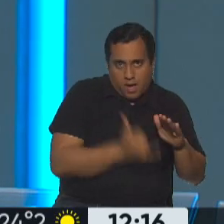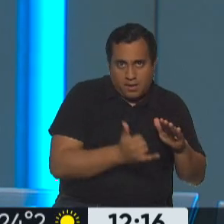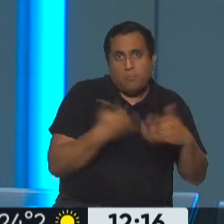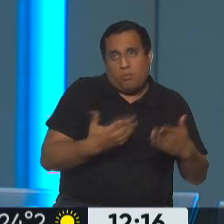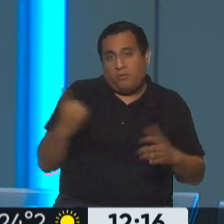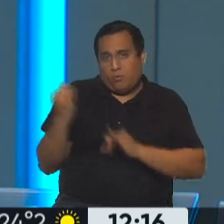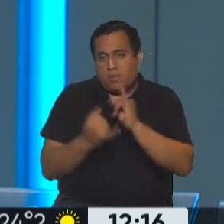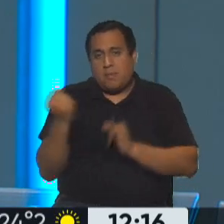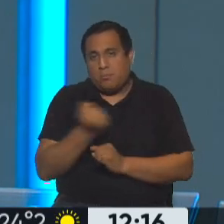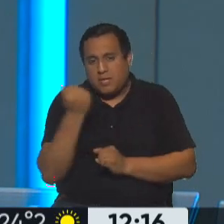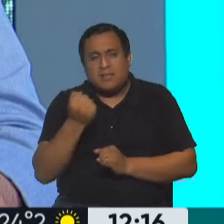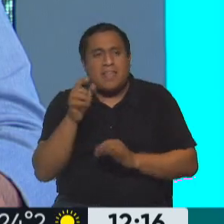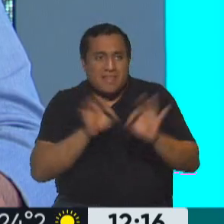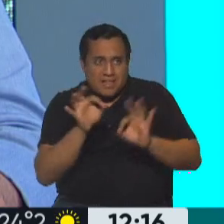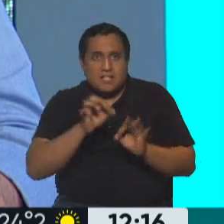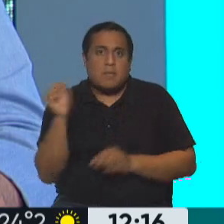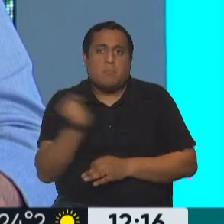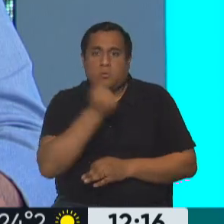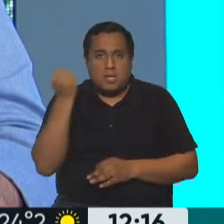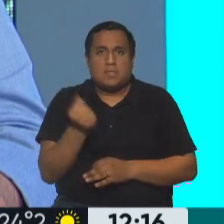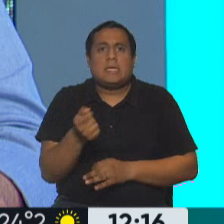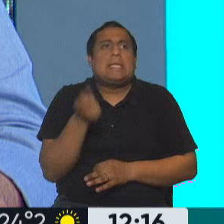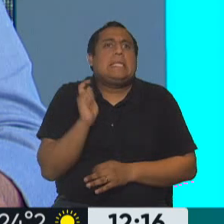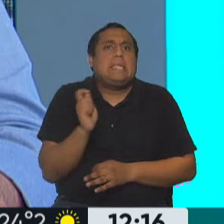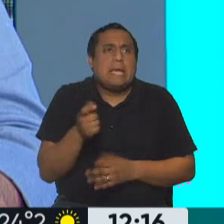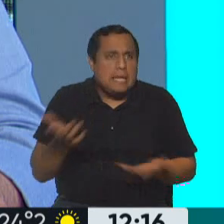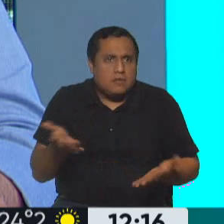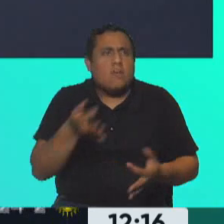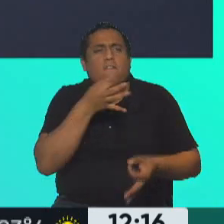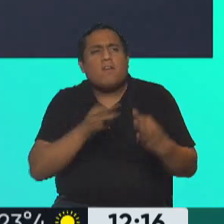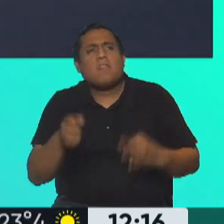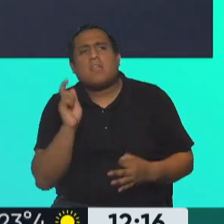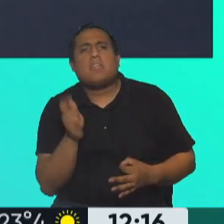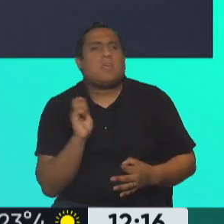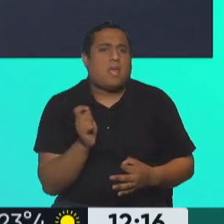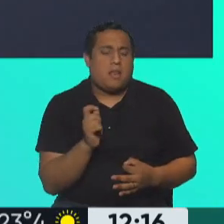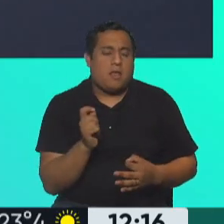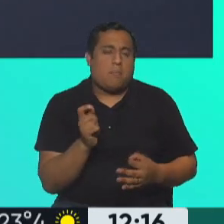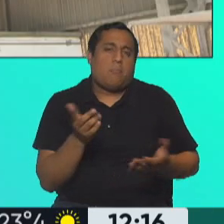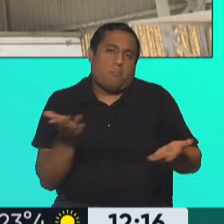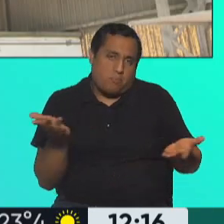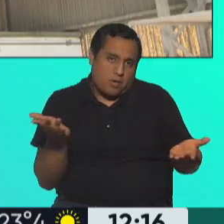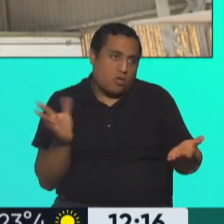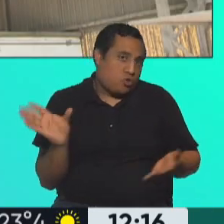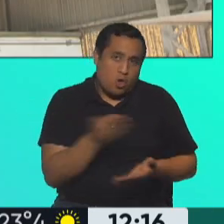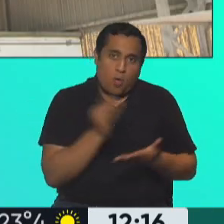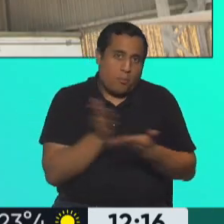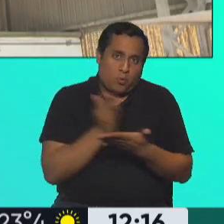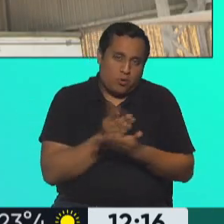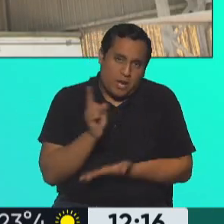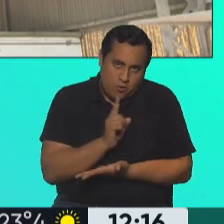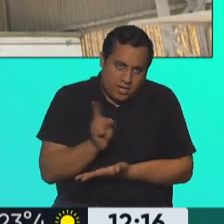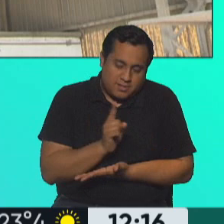importante. Conocer el detalle de eso, conocer quiénes fueron los que vendieron, porque obviamente no solo no son todos productores,